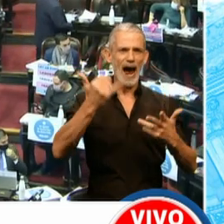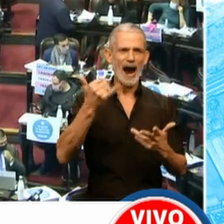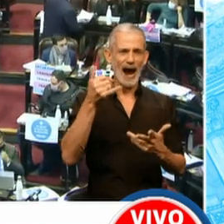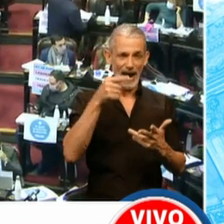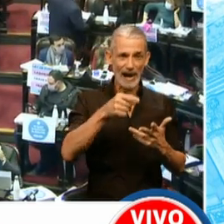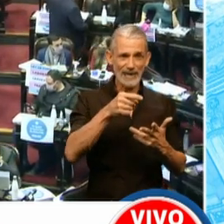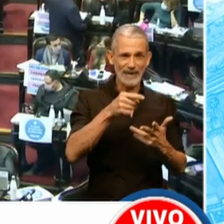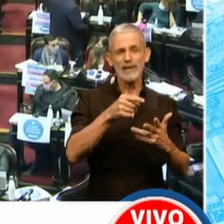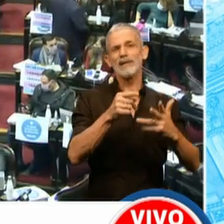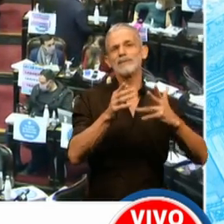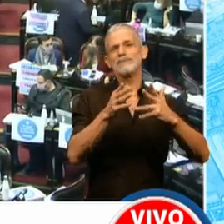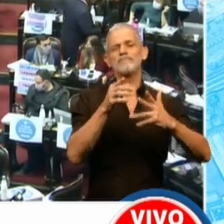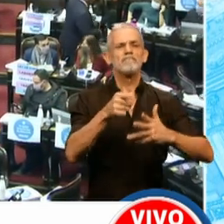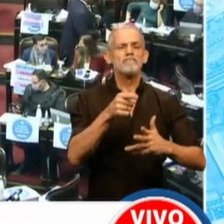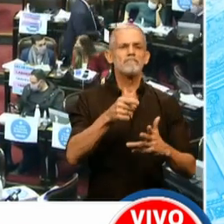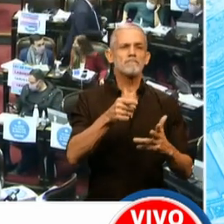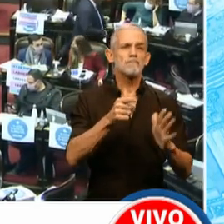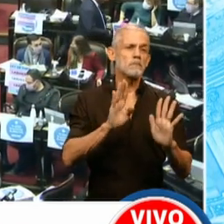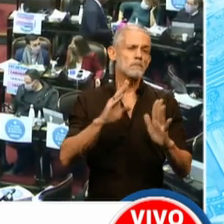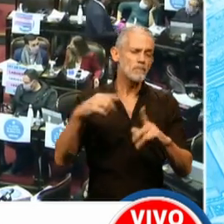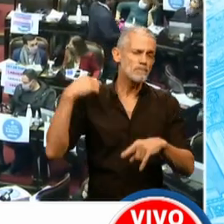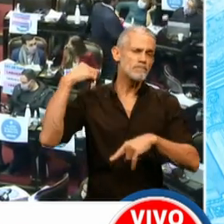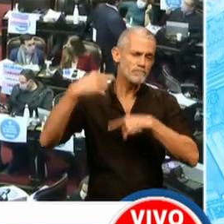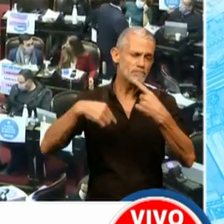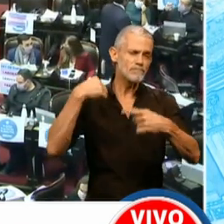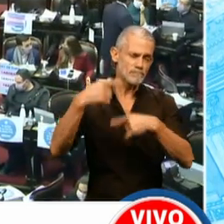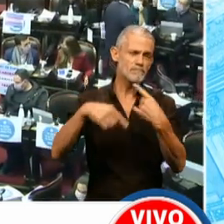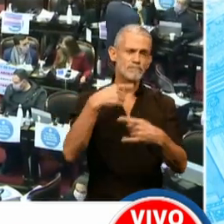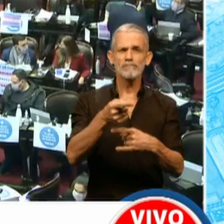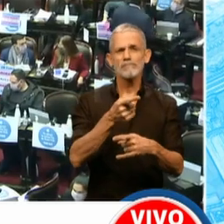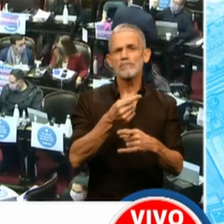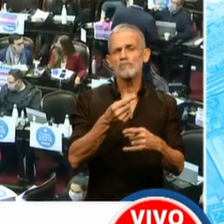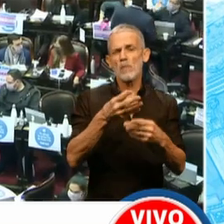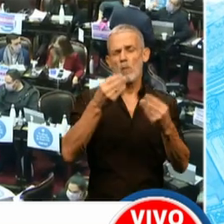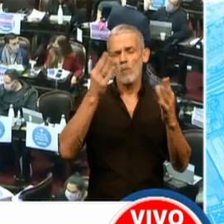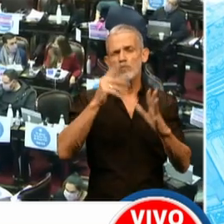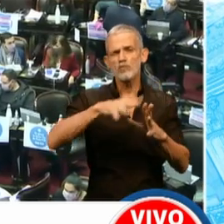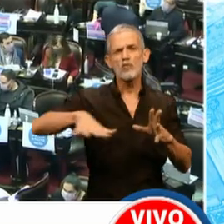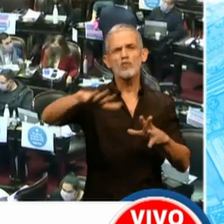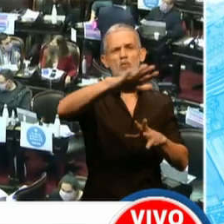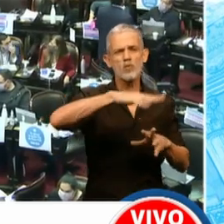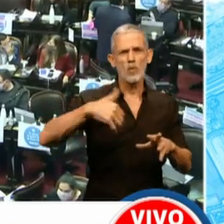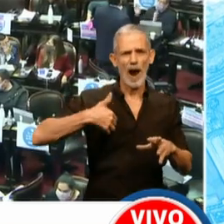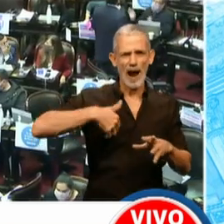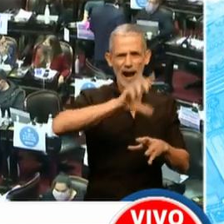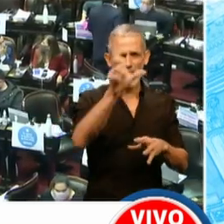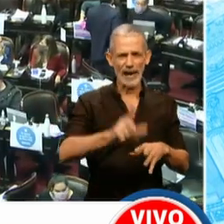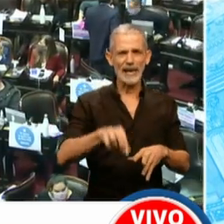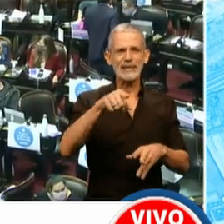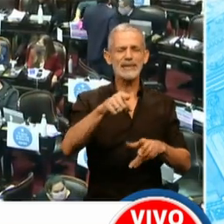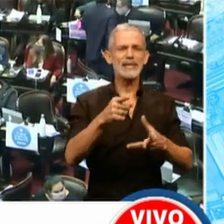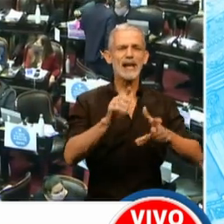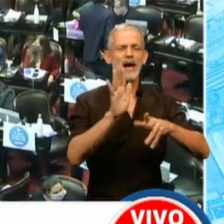son digamos ha venido produciéndose como en muchos otros ámbitos de la argentina- una